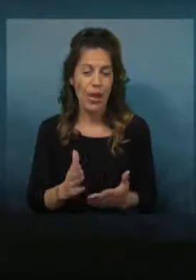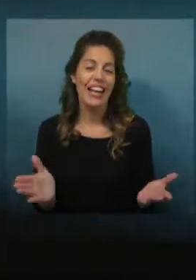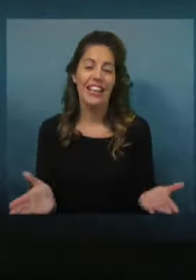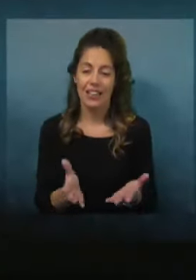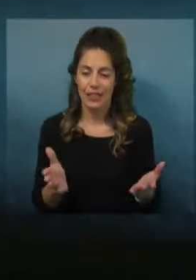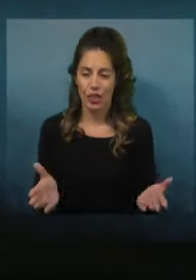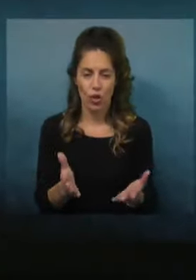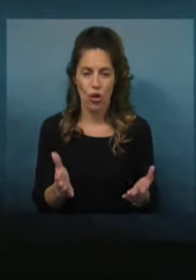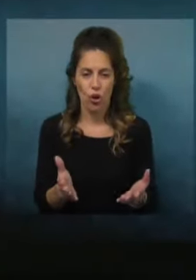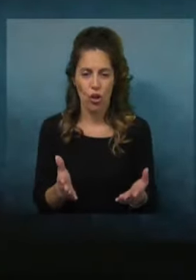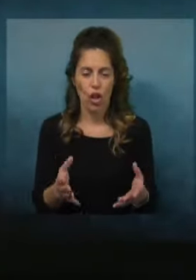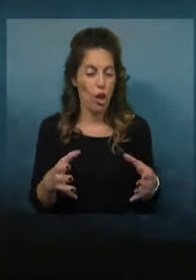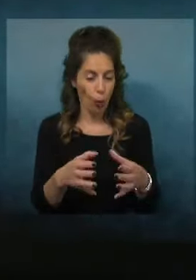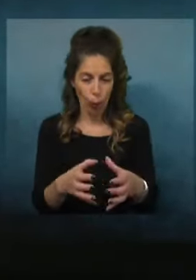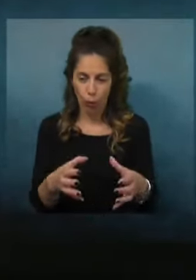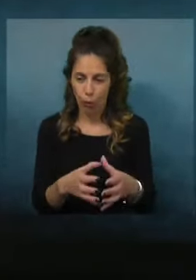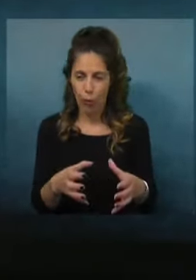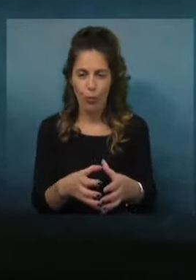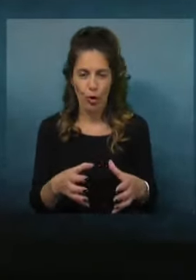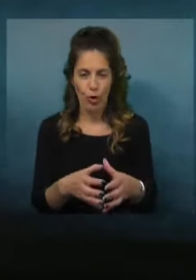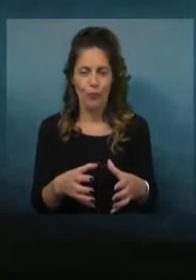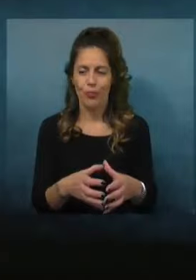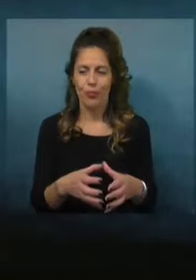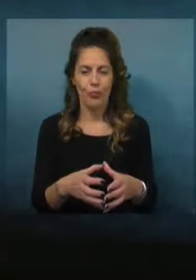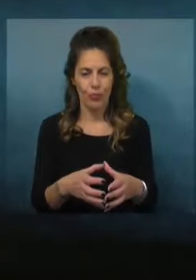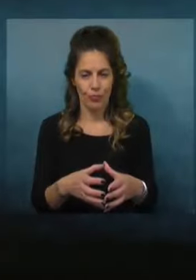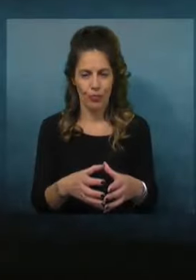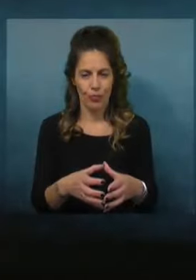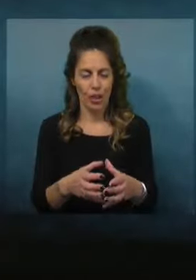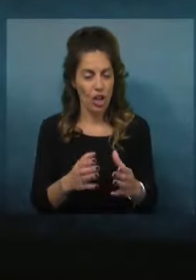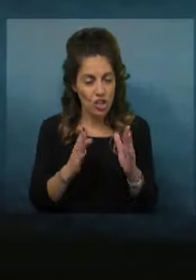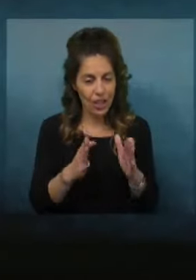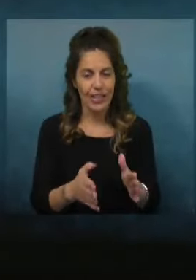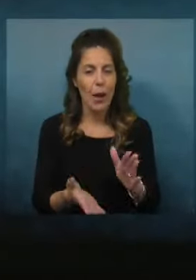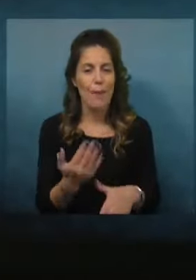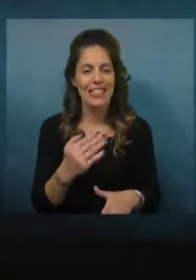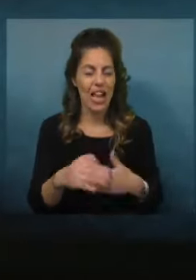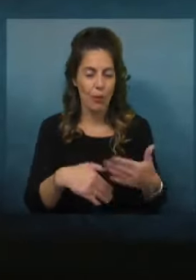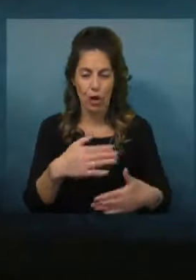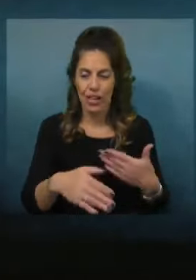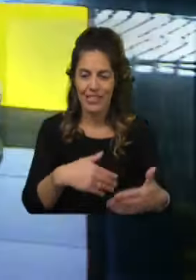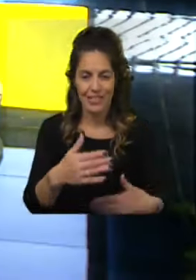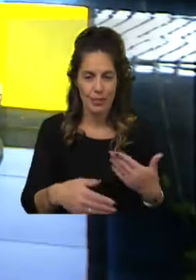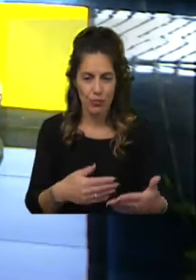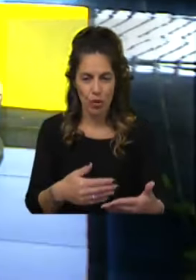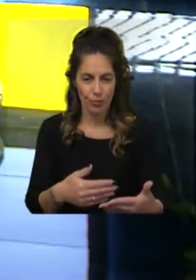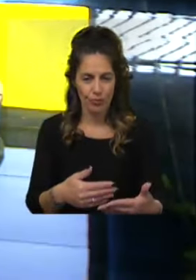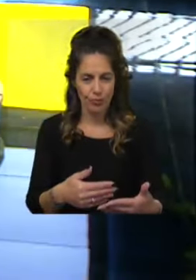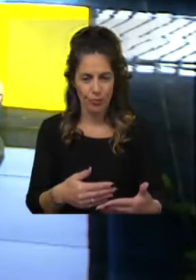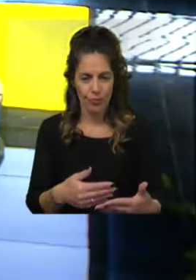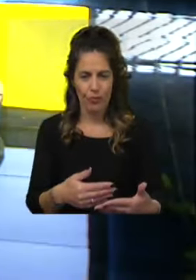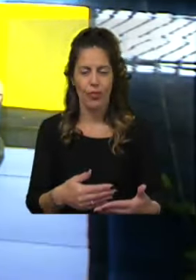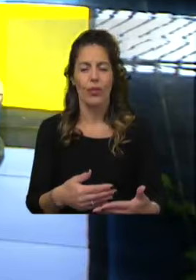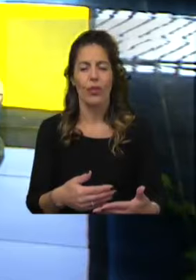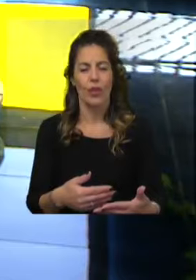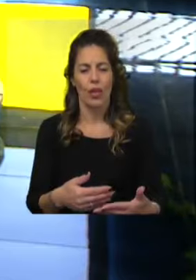que una corriente que que se orientaba más digamos al progresismo en los militares estuviera